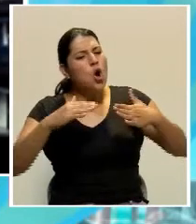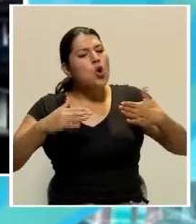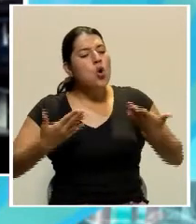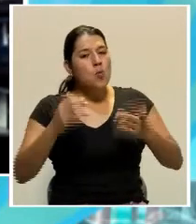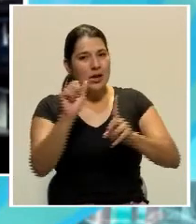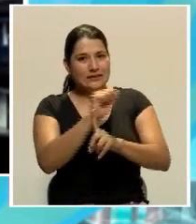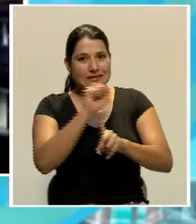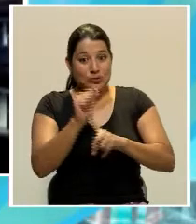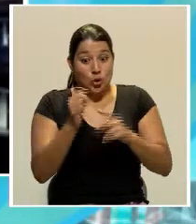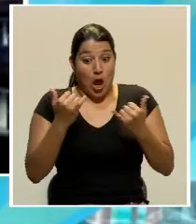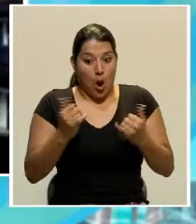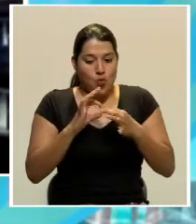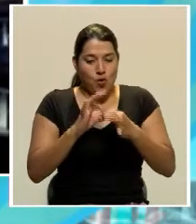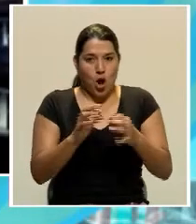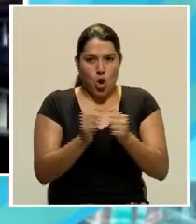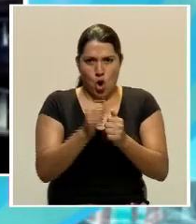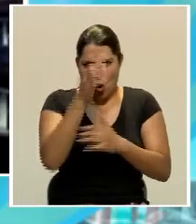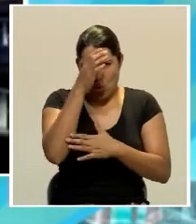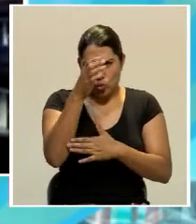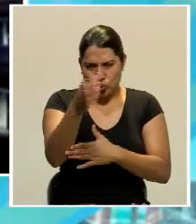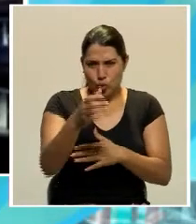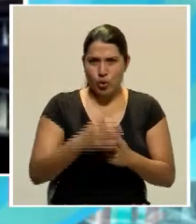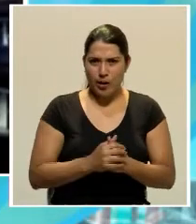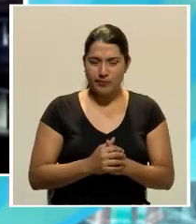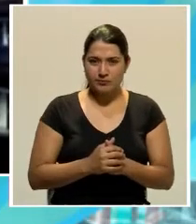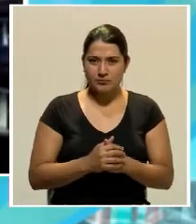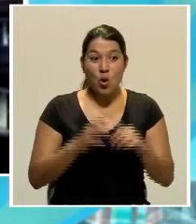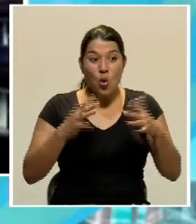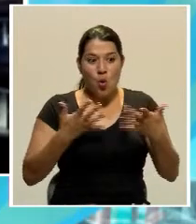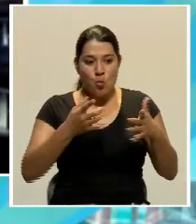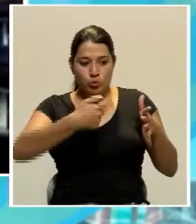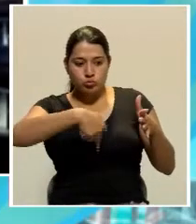en esta pandemia. ¿Cómo estaba el gremio?